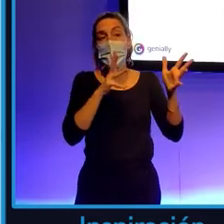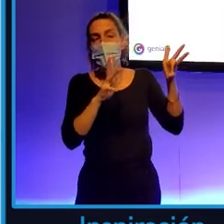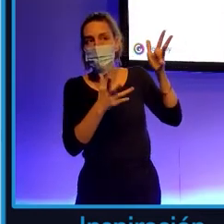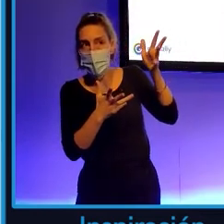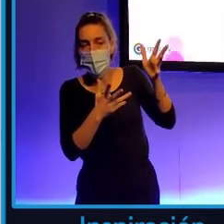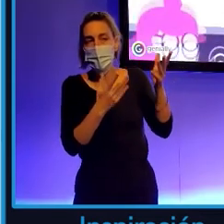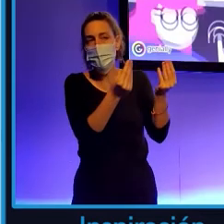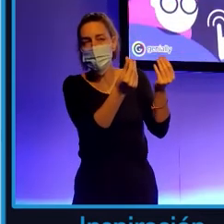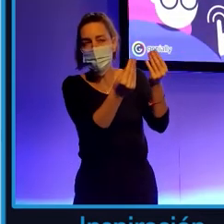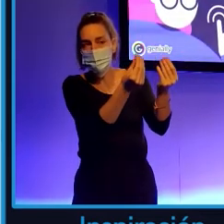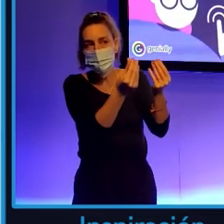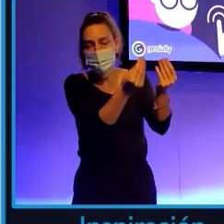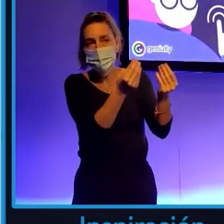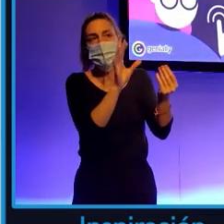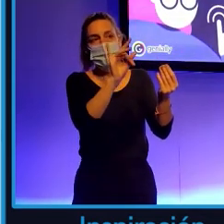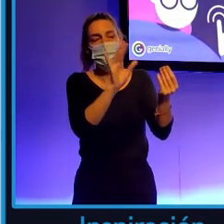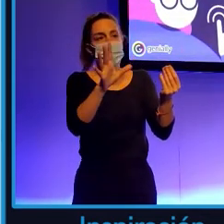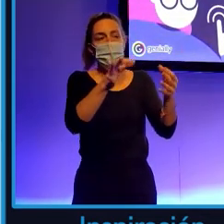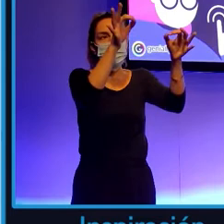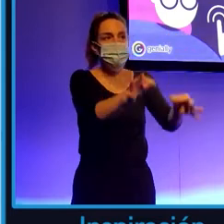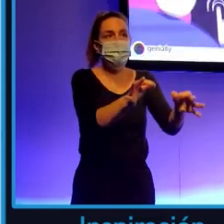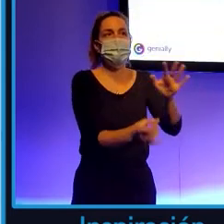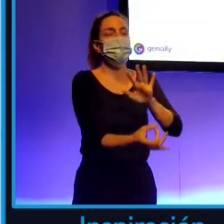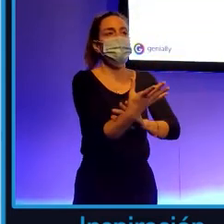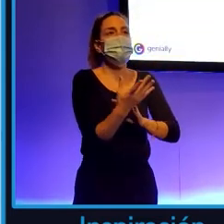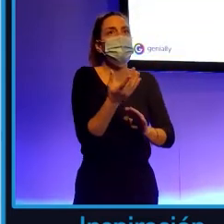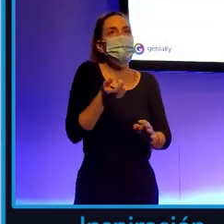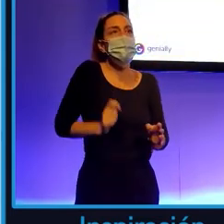absolutas de lo que lo que va a venir bien